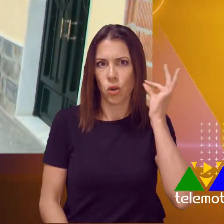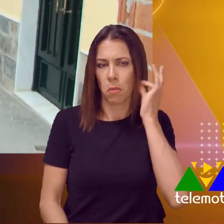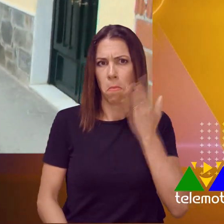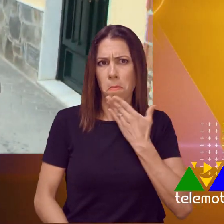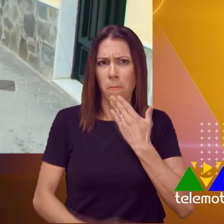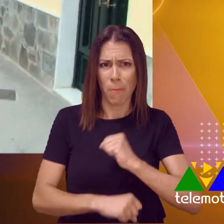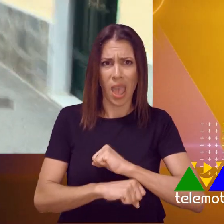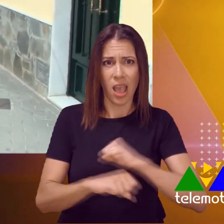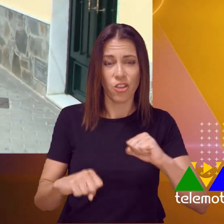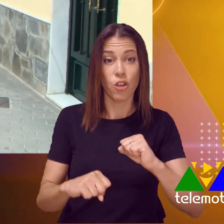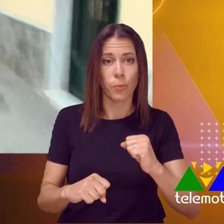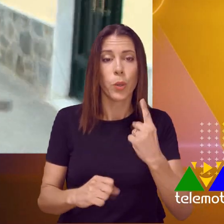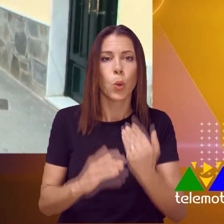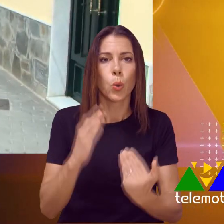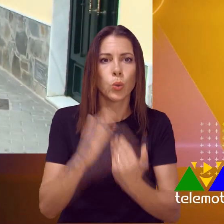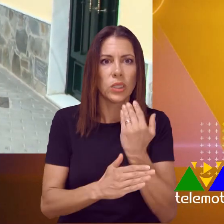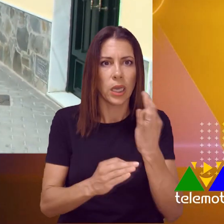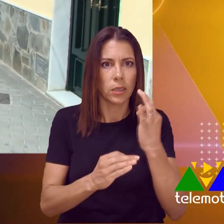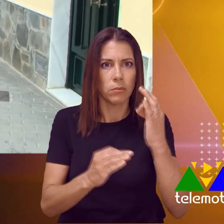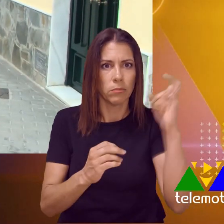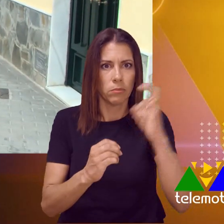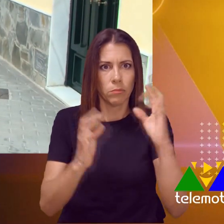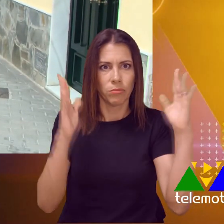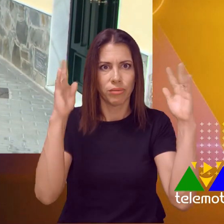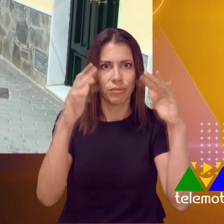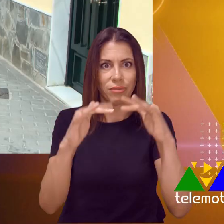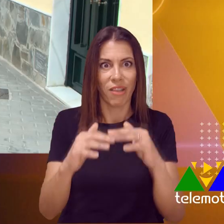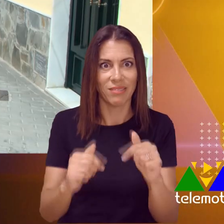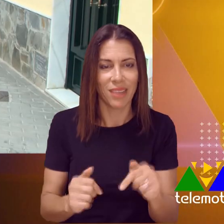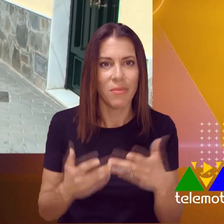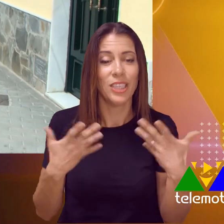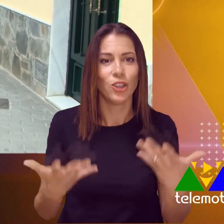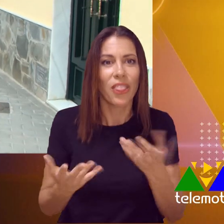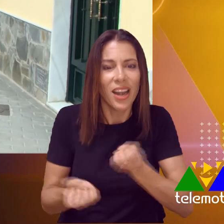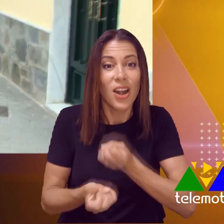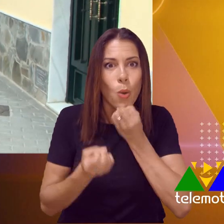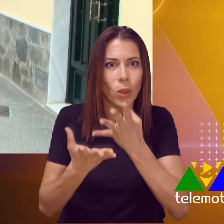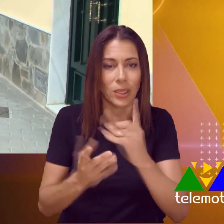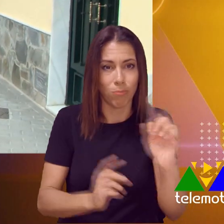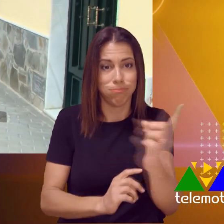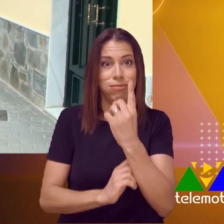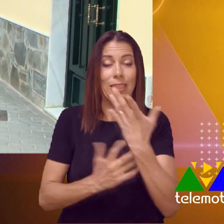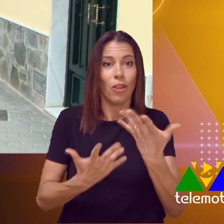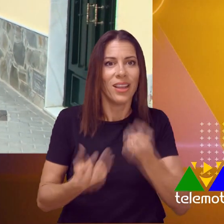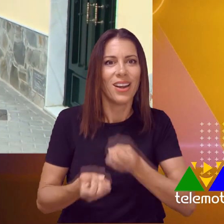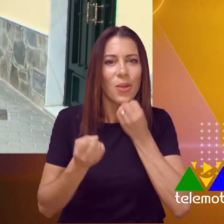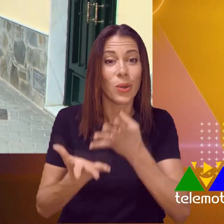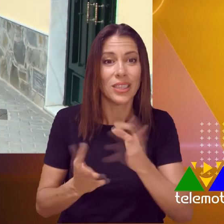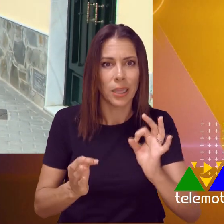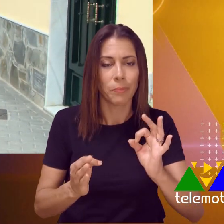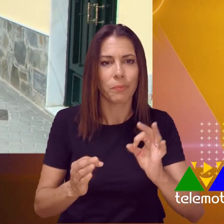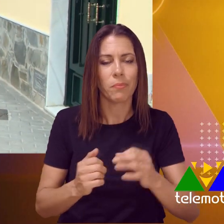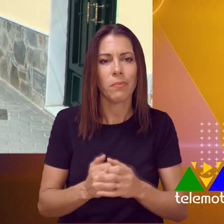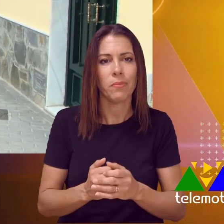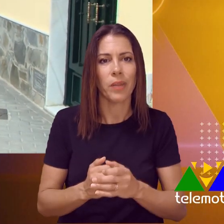mayor, y un día se le aparece un fantasma. Anda. Y le cuenta que en los sótanos